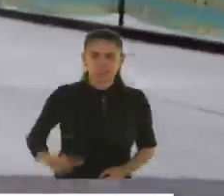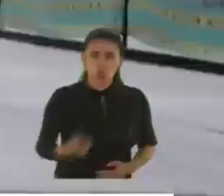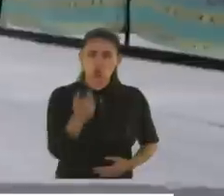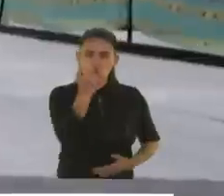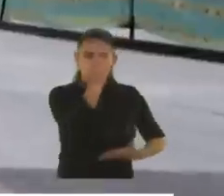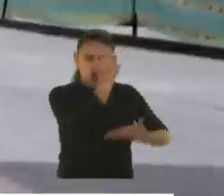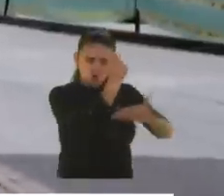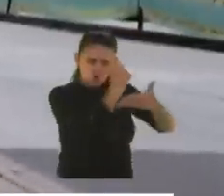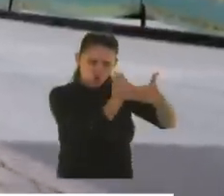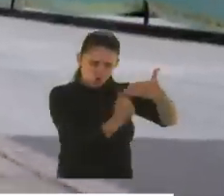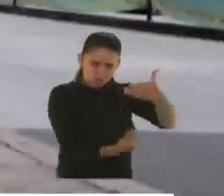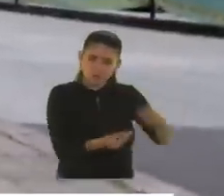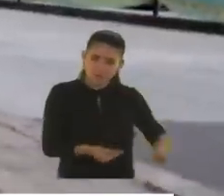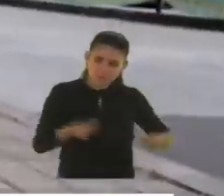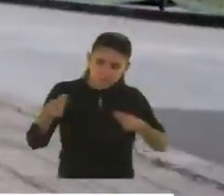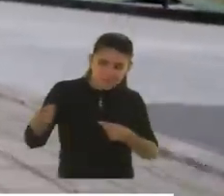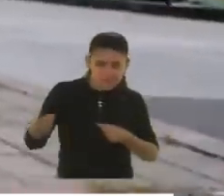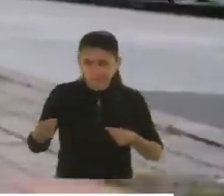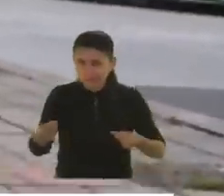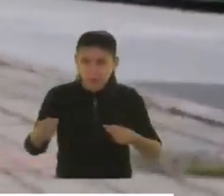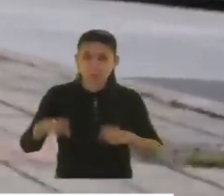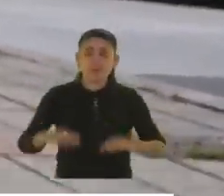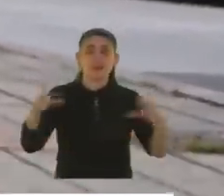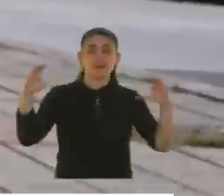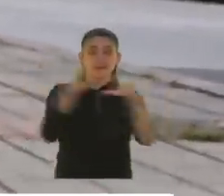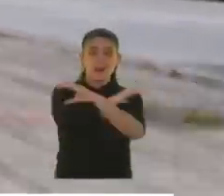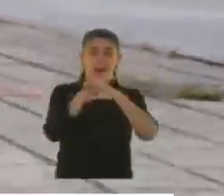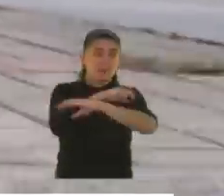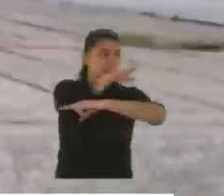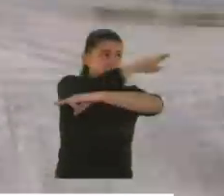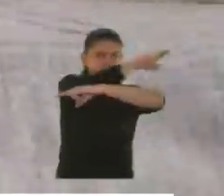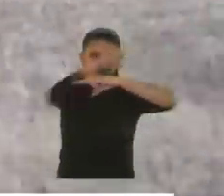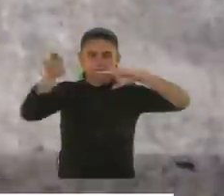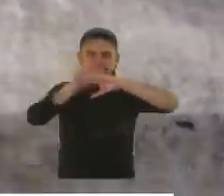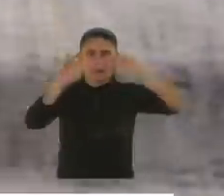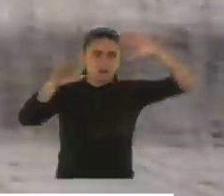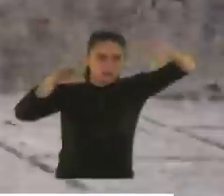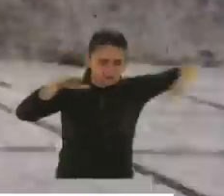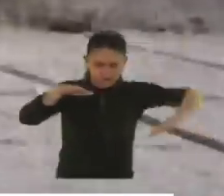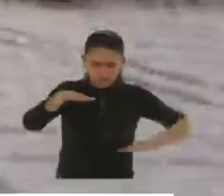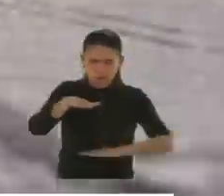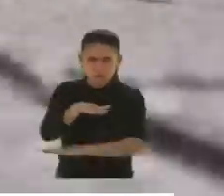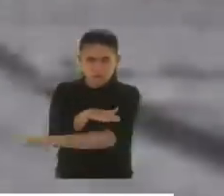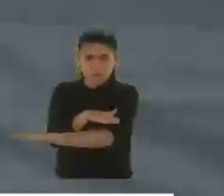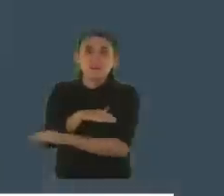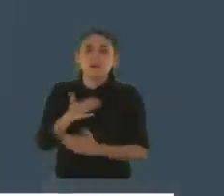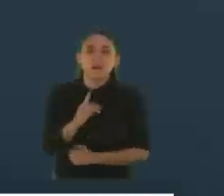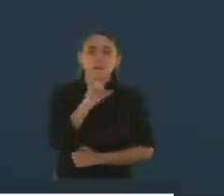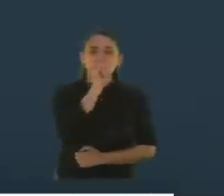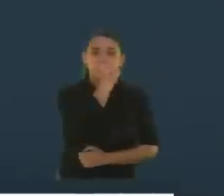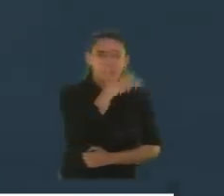para subterranizar esta, la avenida Caracas, desde la calle Primera hasta la calle 72.